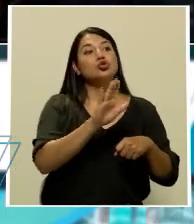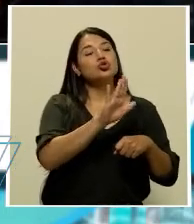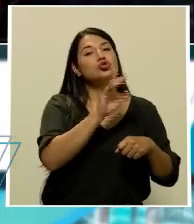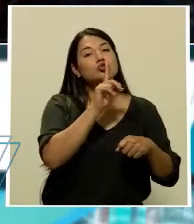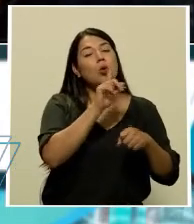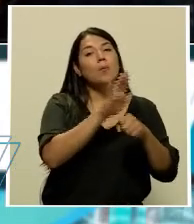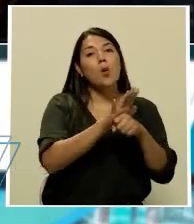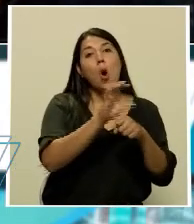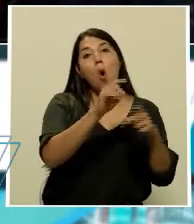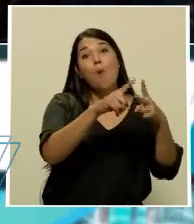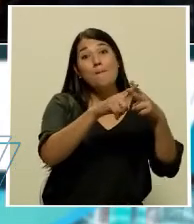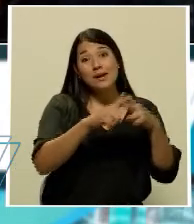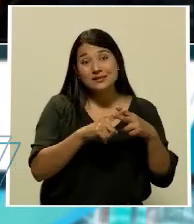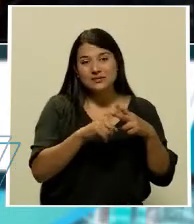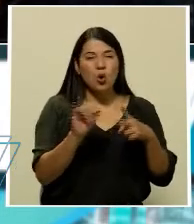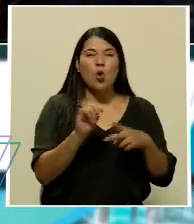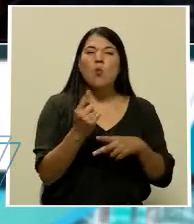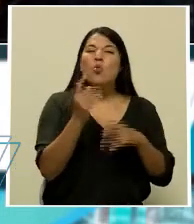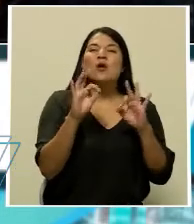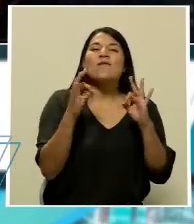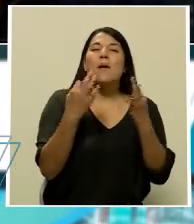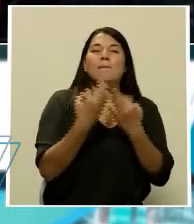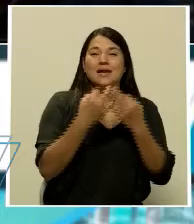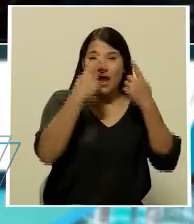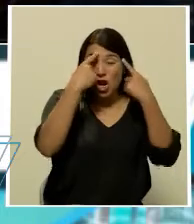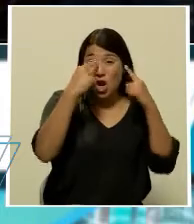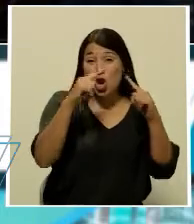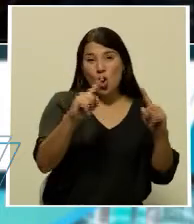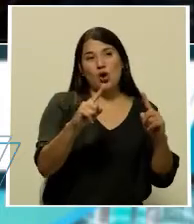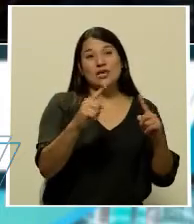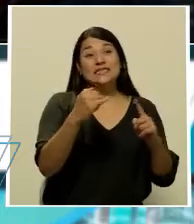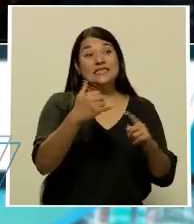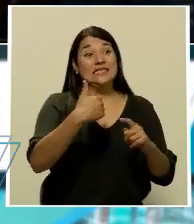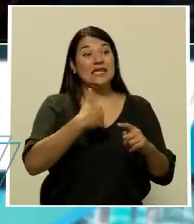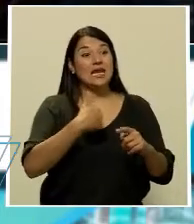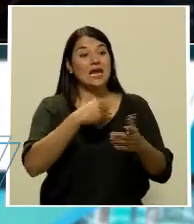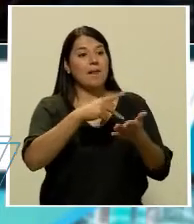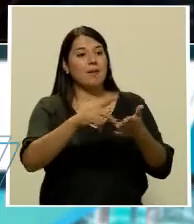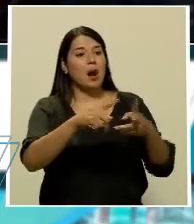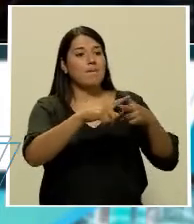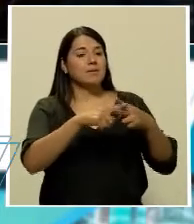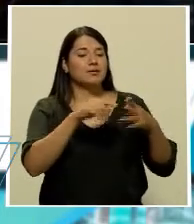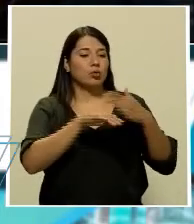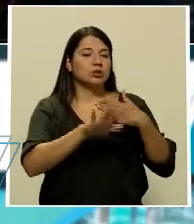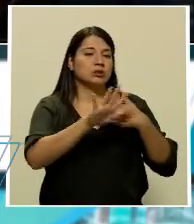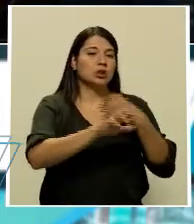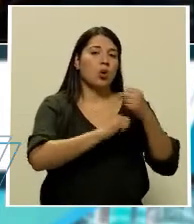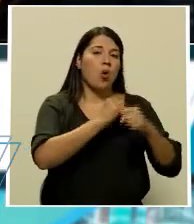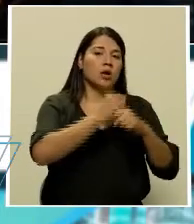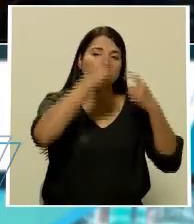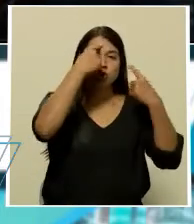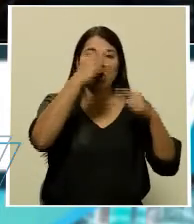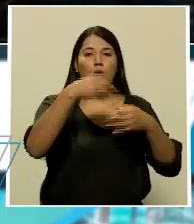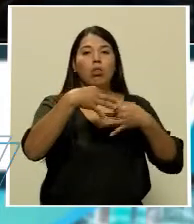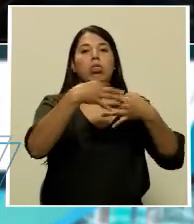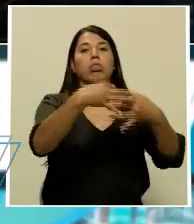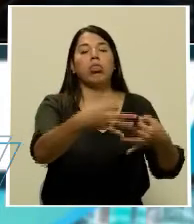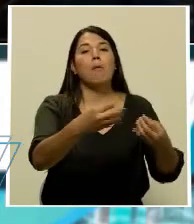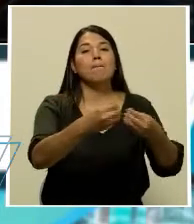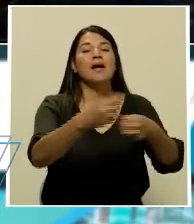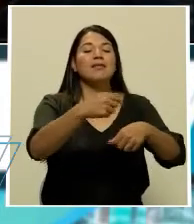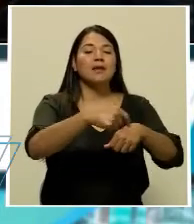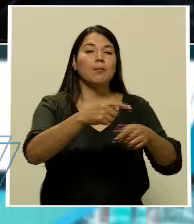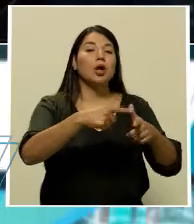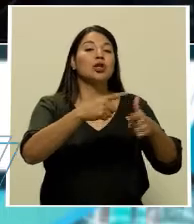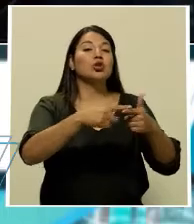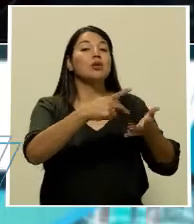rendir el dinero que tienen anualmente o mensualmente. En el caso de una familia, en el ICE, obviamente las proyecciones son